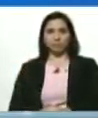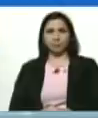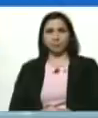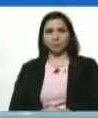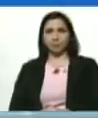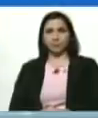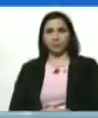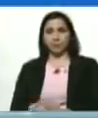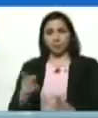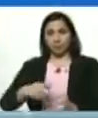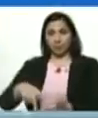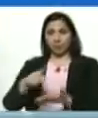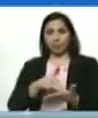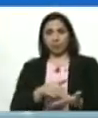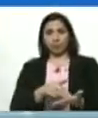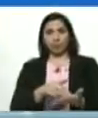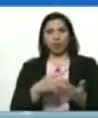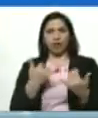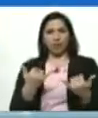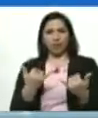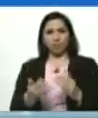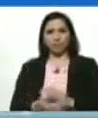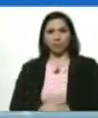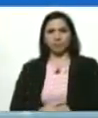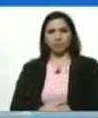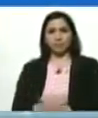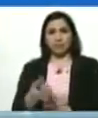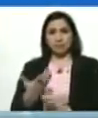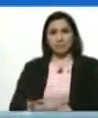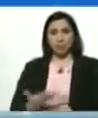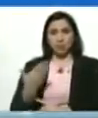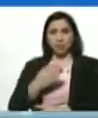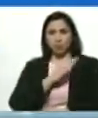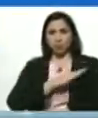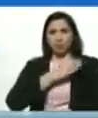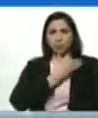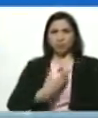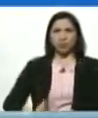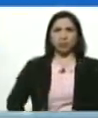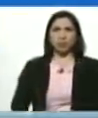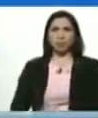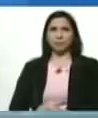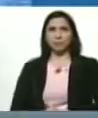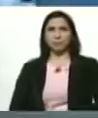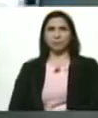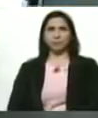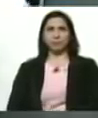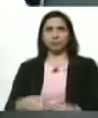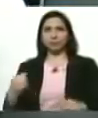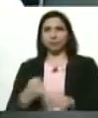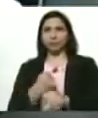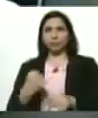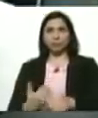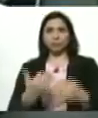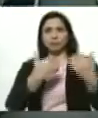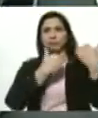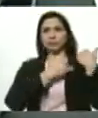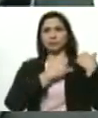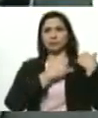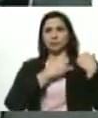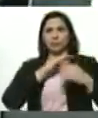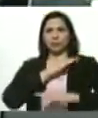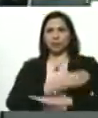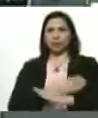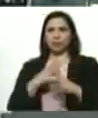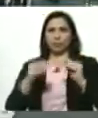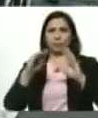su participación ahora esto es muy importante la comisión presidencial ha trabajado intensamente en todas estas